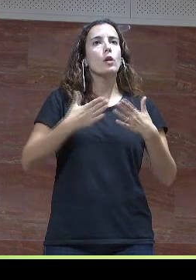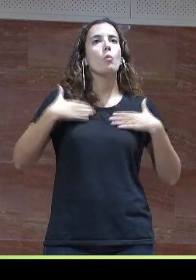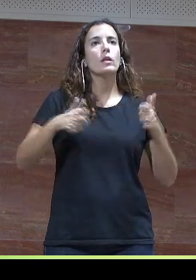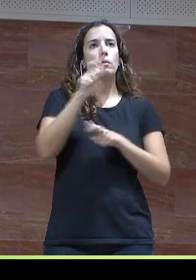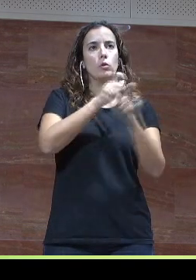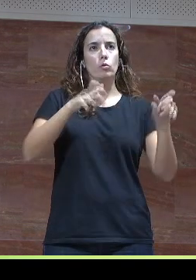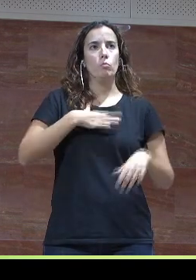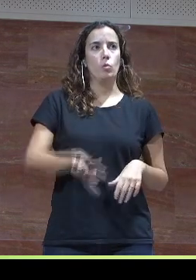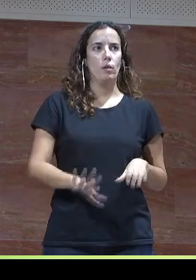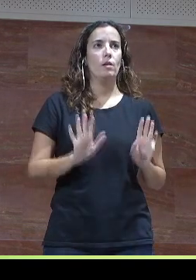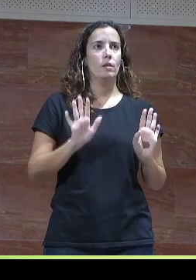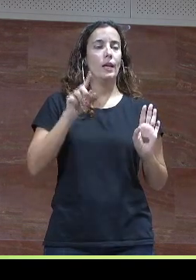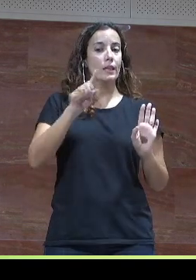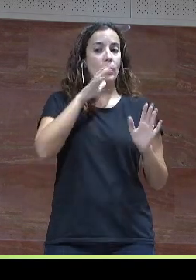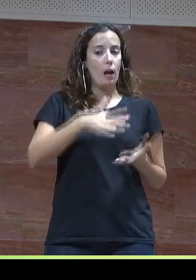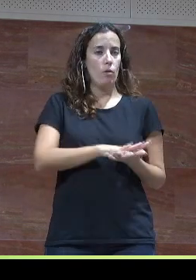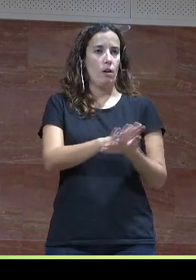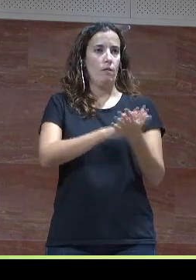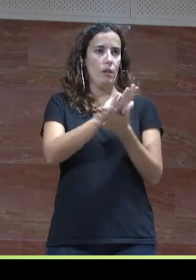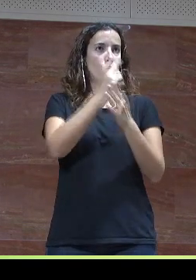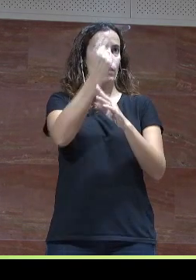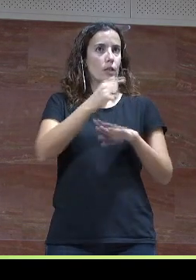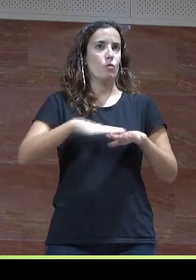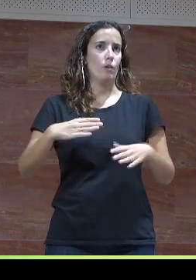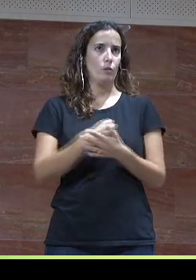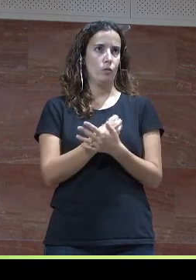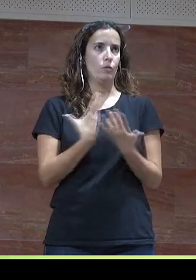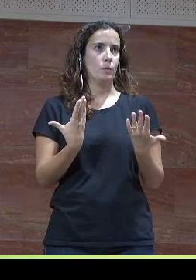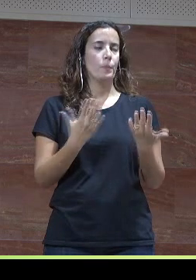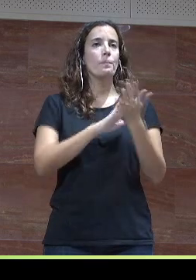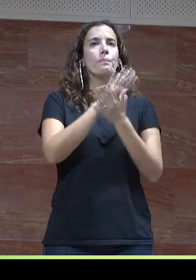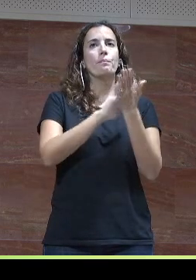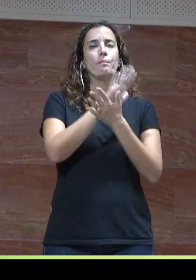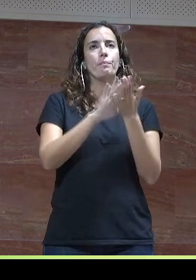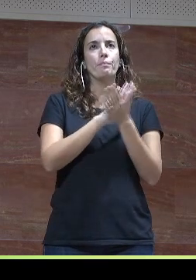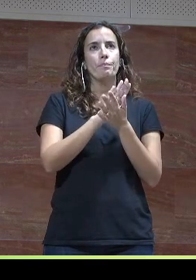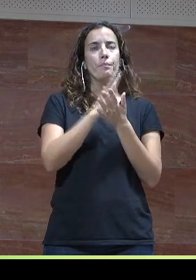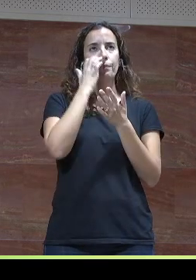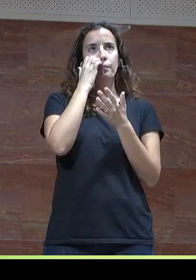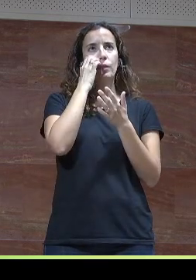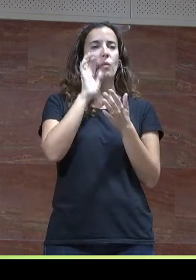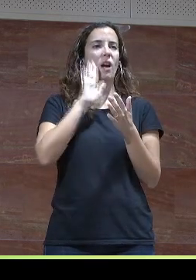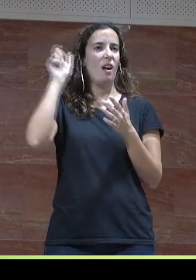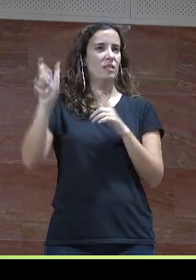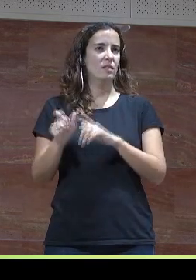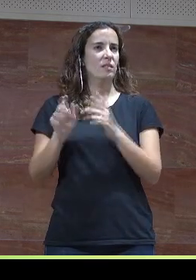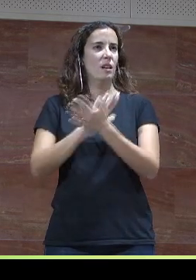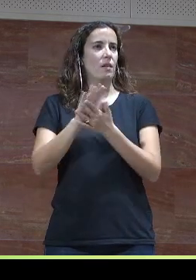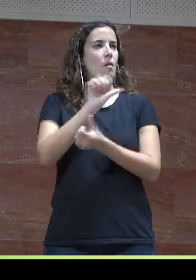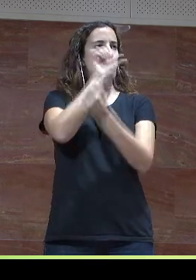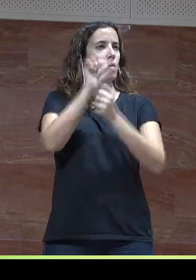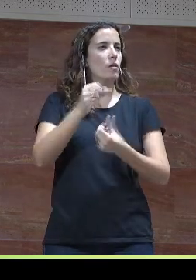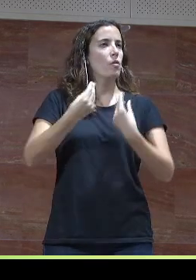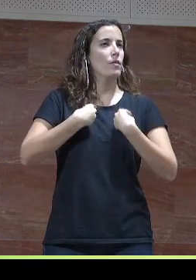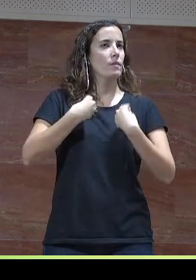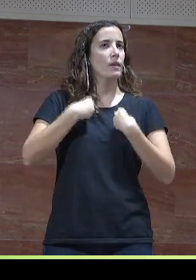persona. Y yo creo que esto es un poco de lo que estáis hablando. Cuando estamos hablando o Agatángelo nos hablaba de cómo el modelo de vivienda está diseñado